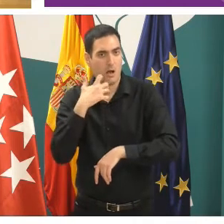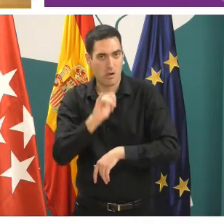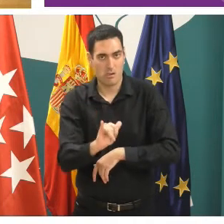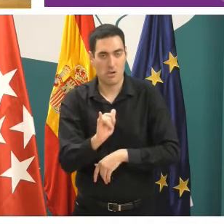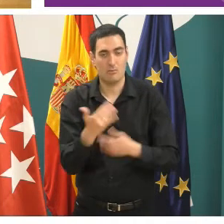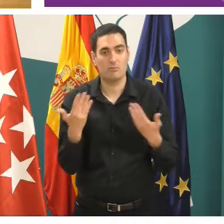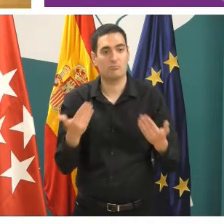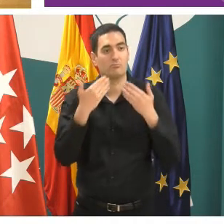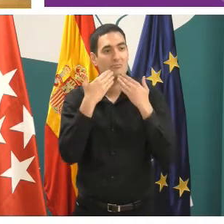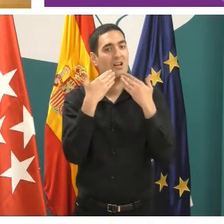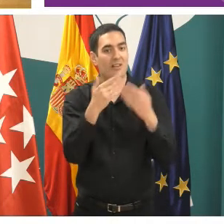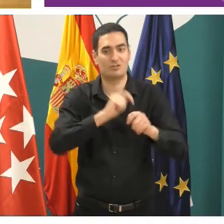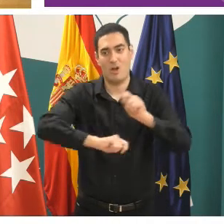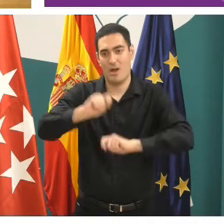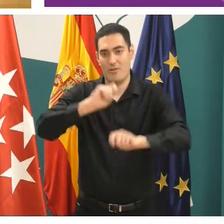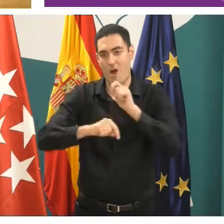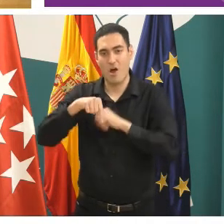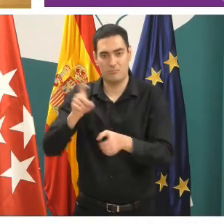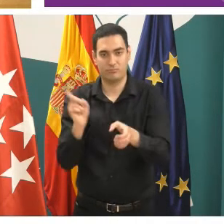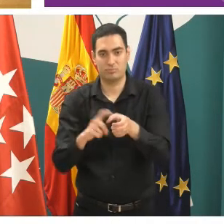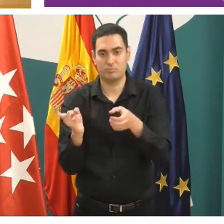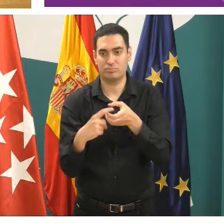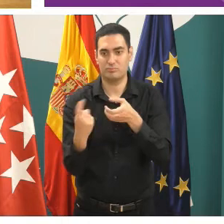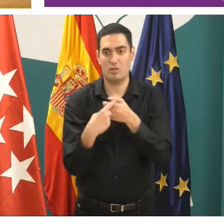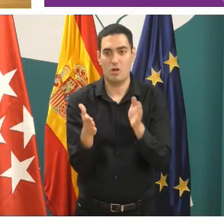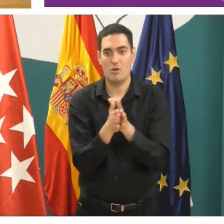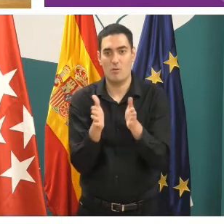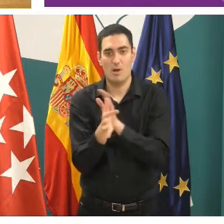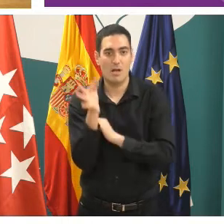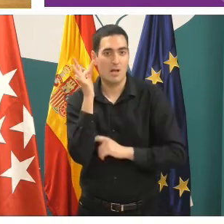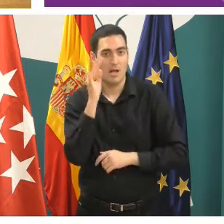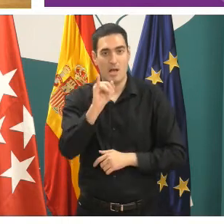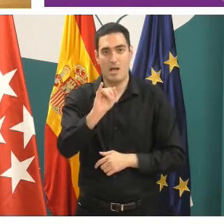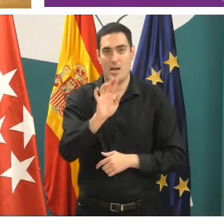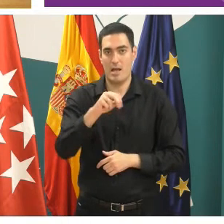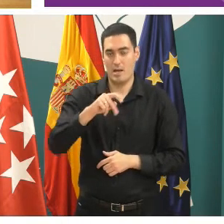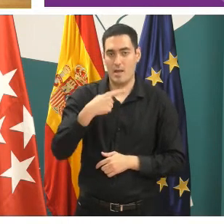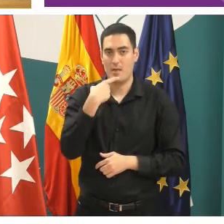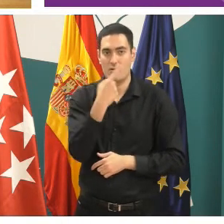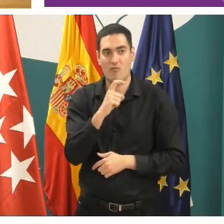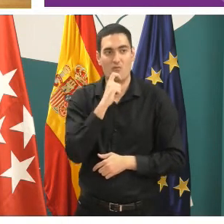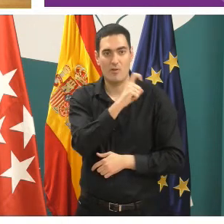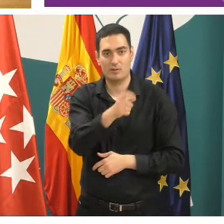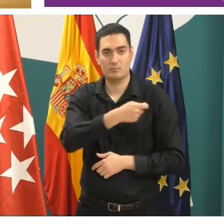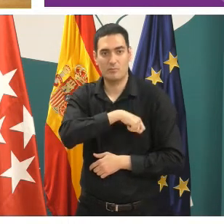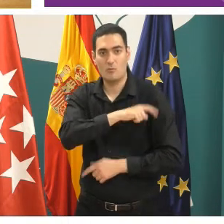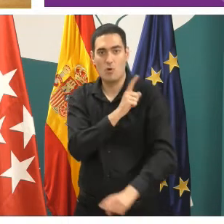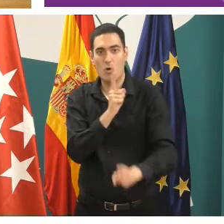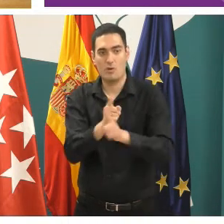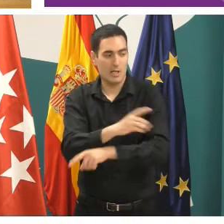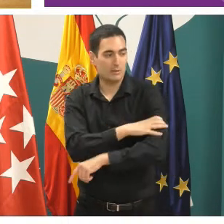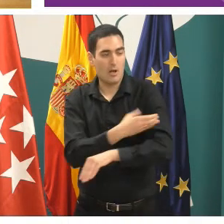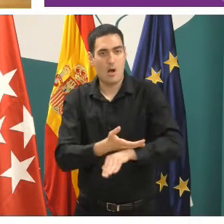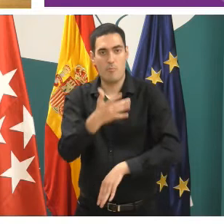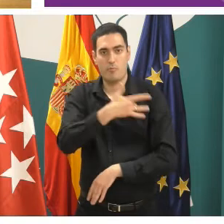agradecer, por tanto, a las asociaciones que hoy están aquí, ¿no? Como bien ha dicho mi compañera Irene, la Fundación Española contra la Hipertensión Pulmonar y